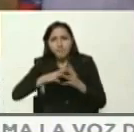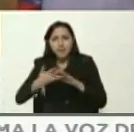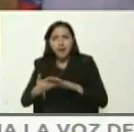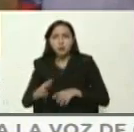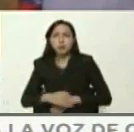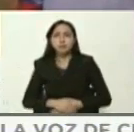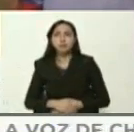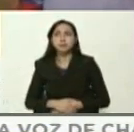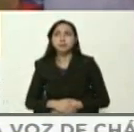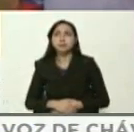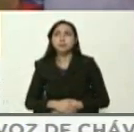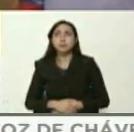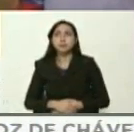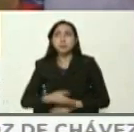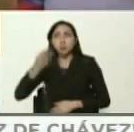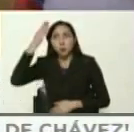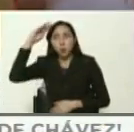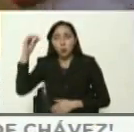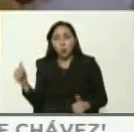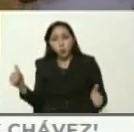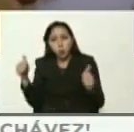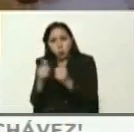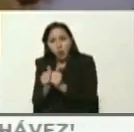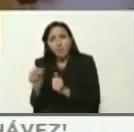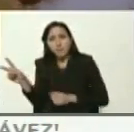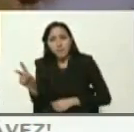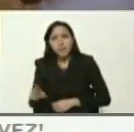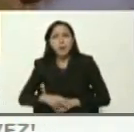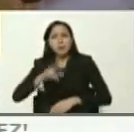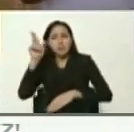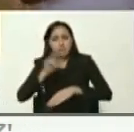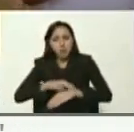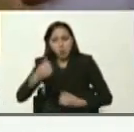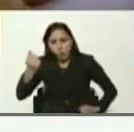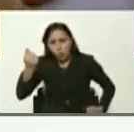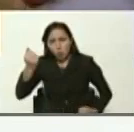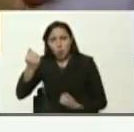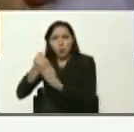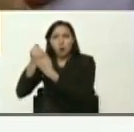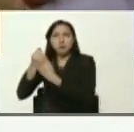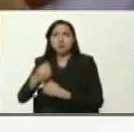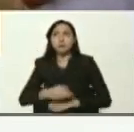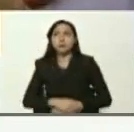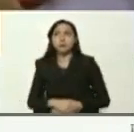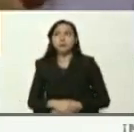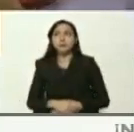médicos cubanos, con los médicos venezolanos, apoyándonos en estos momentos difíciles.